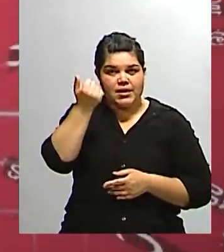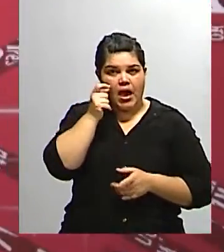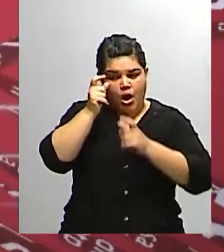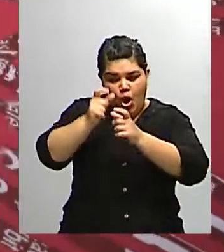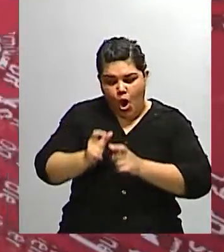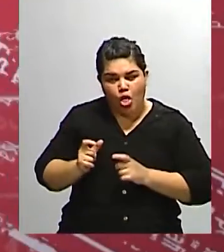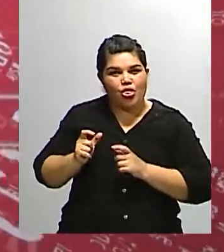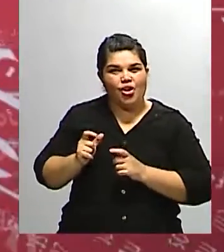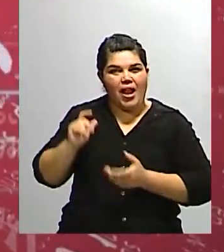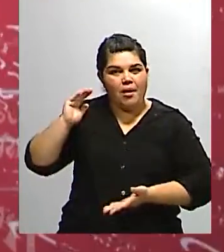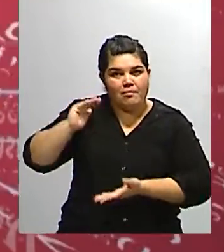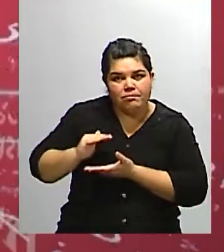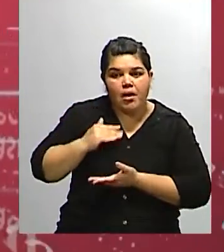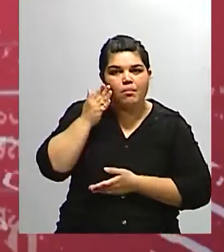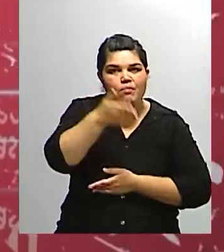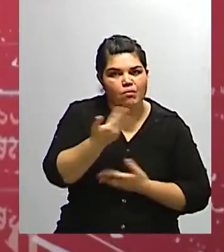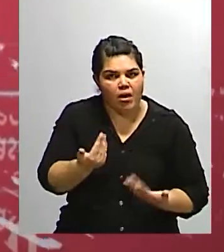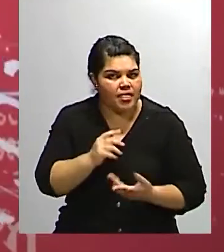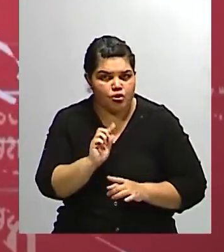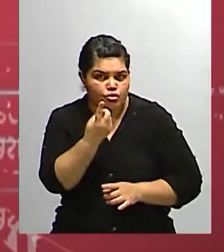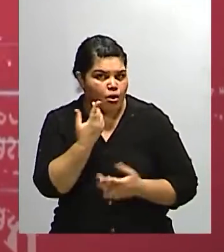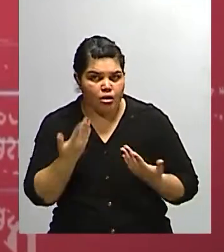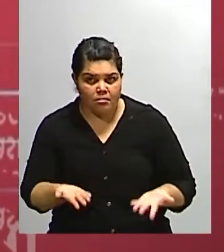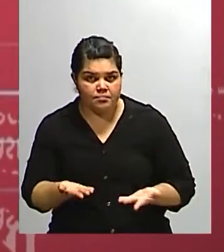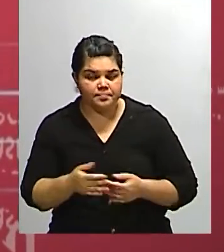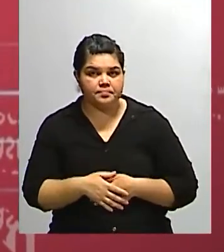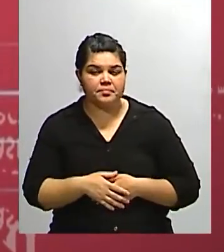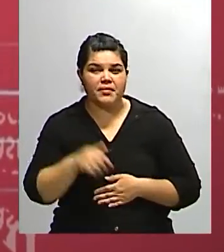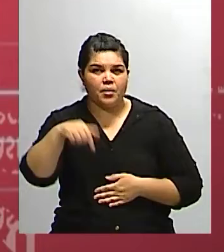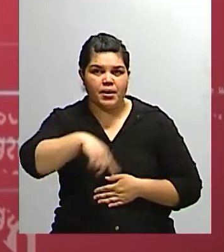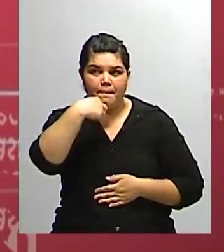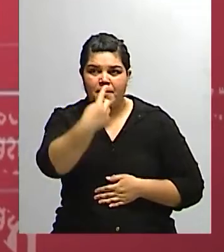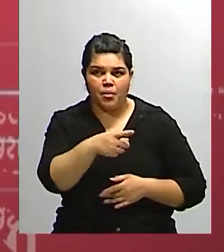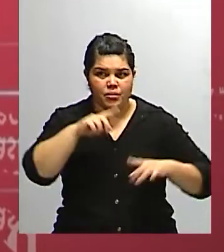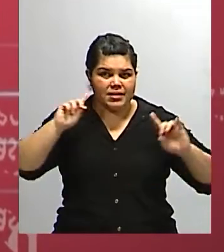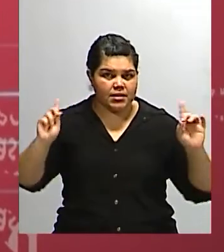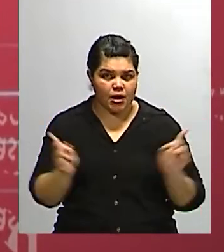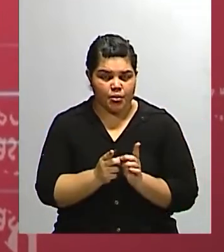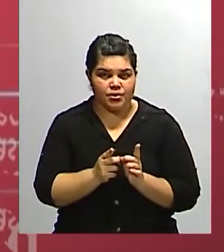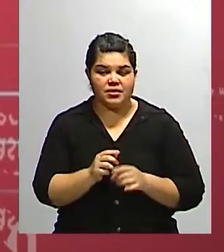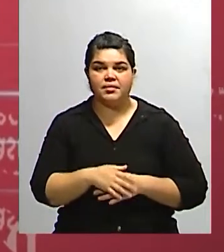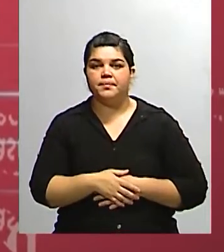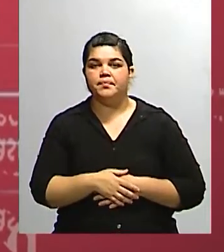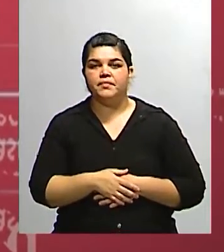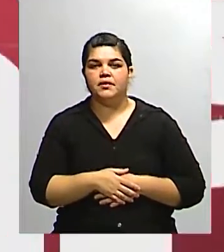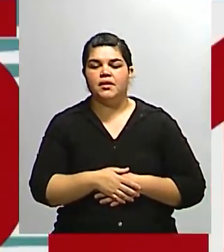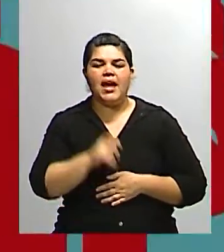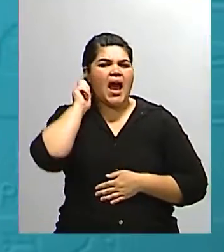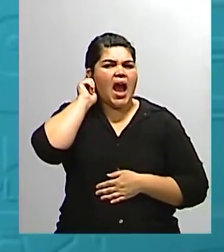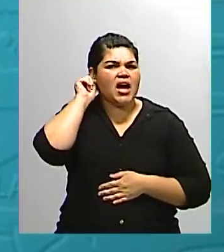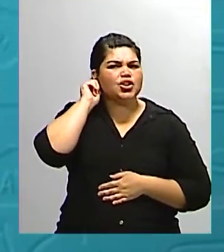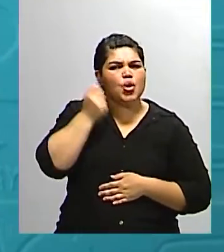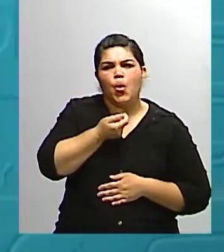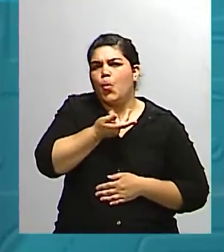de tomar la iniciativa e ir. La pregunta es, doctor, y ya como para ir cerrando, ¿cuál es la edad para